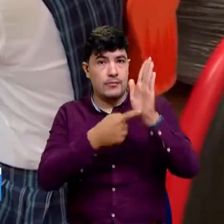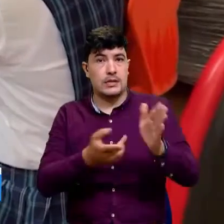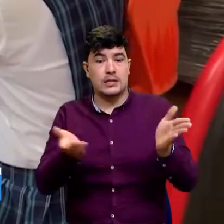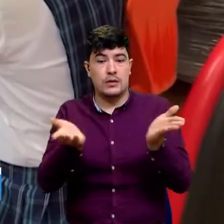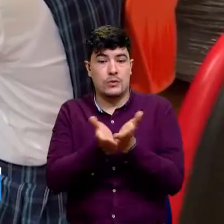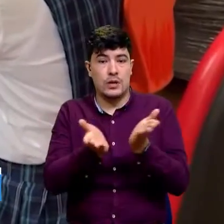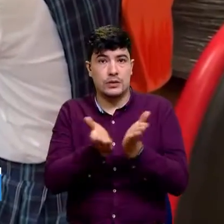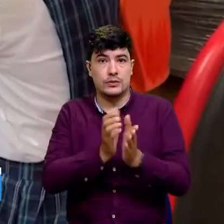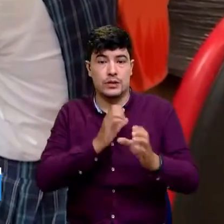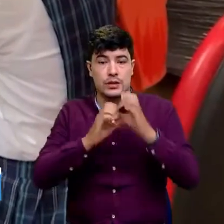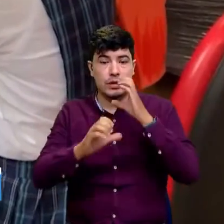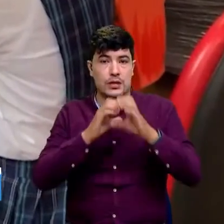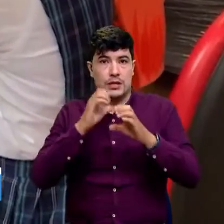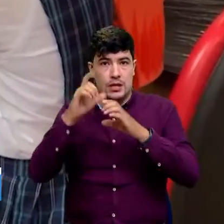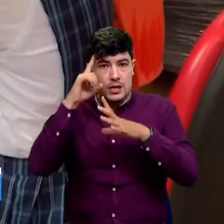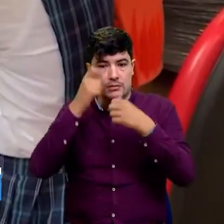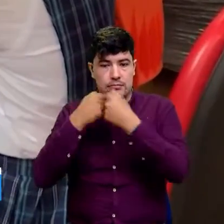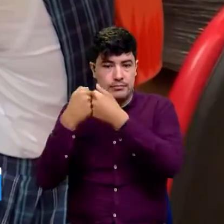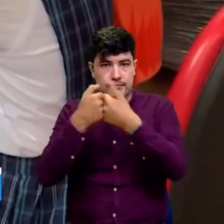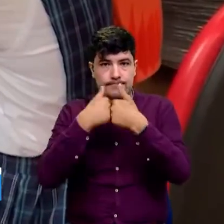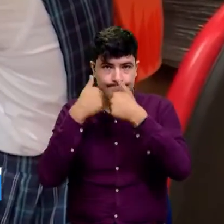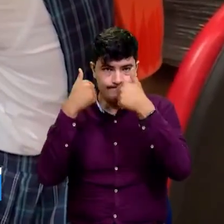comunicación son buenos aliados